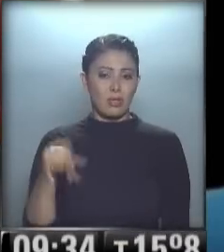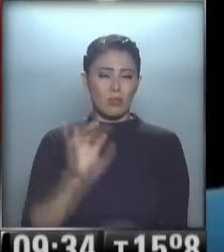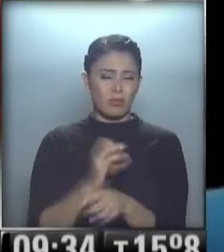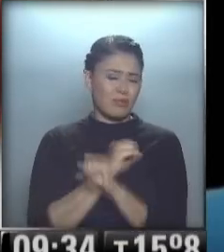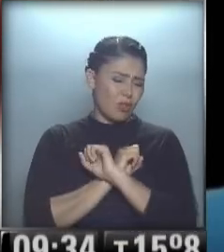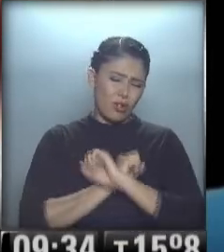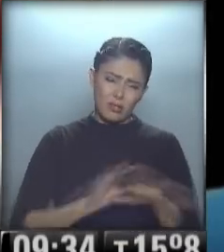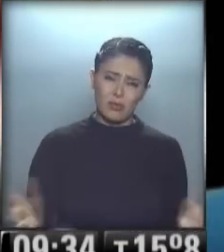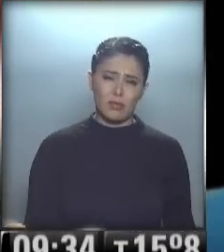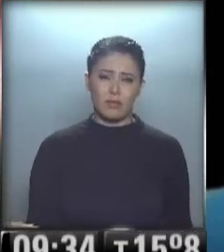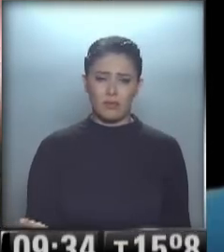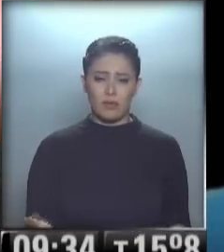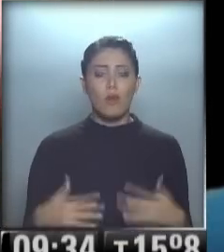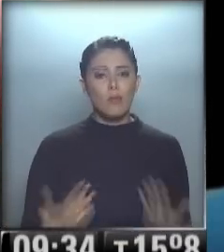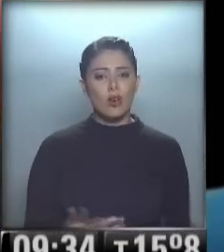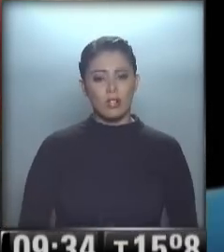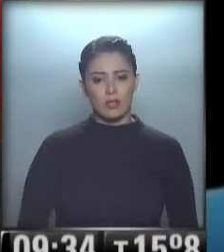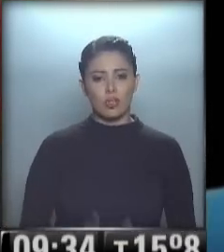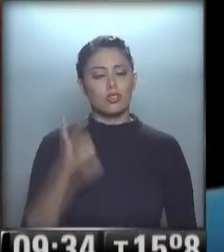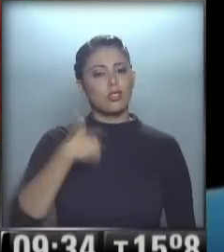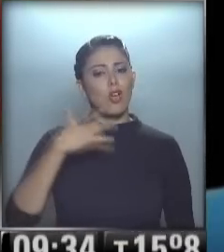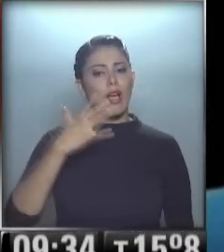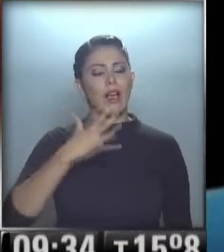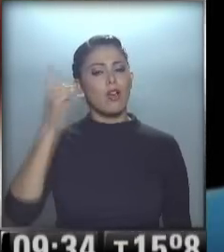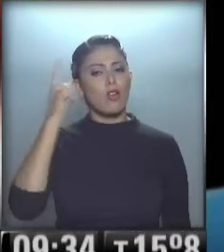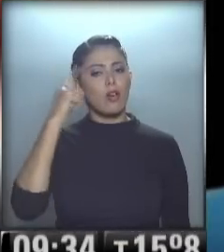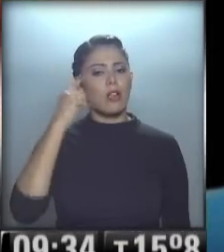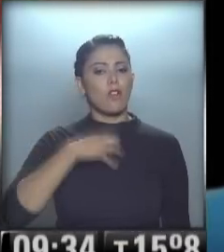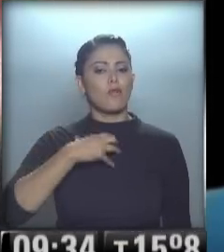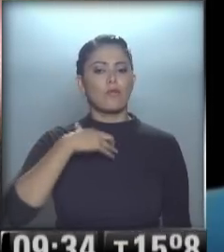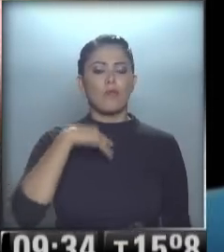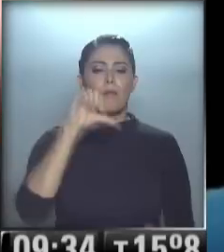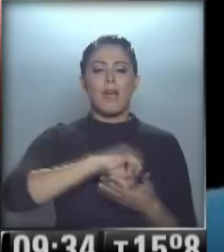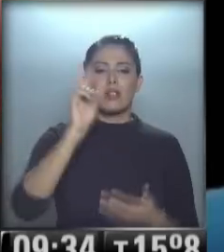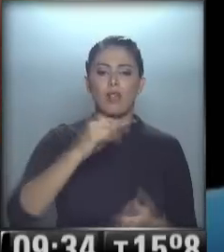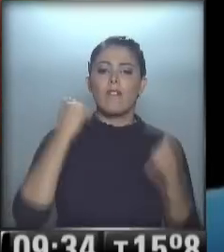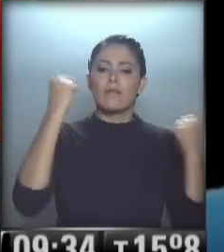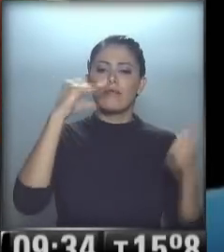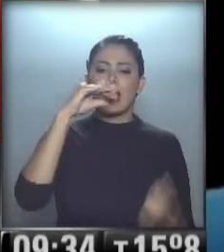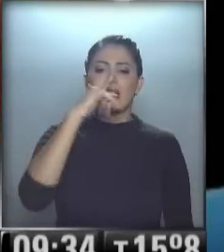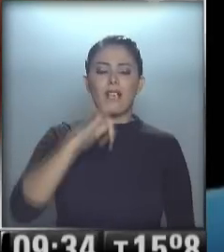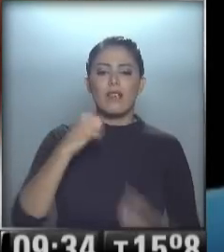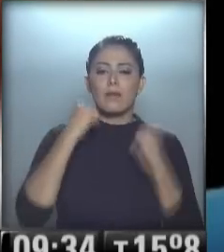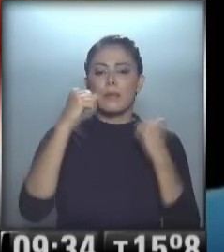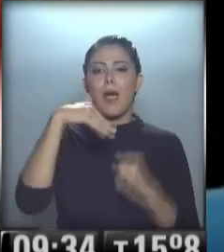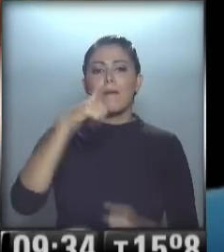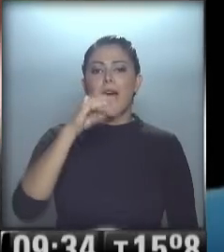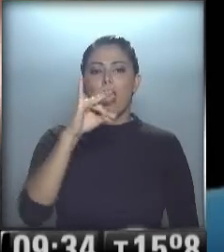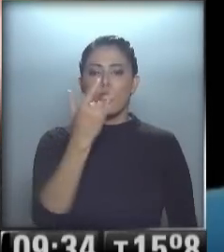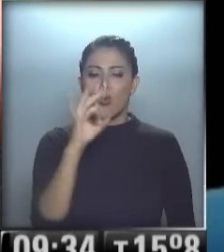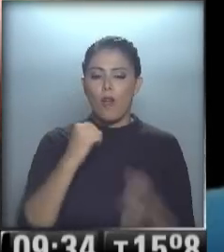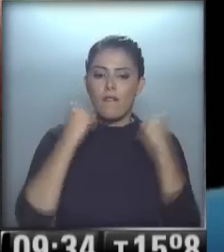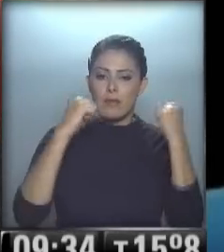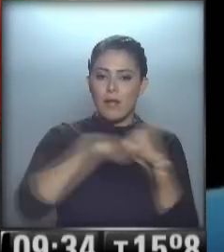asco. Por eso creo en Venezuela, viva Chávez, viva Maduro,